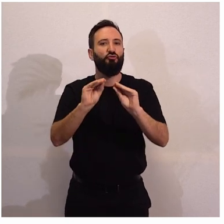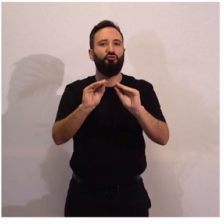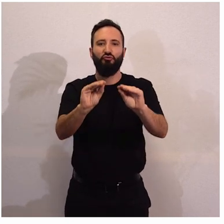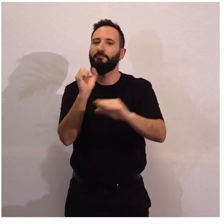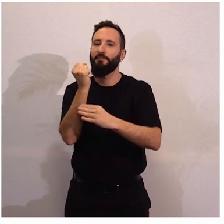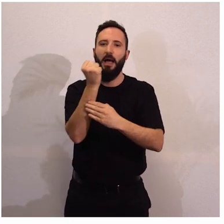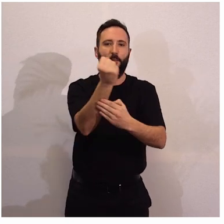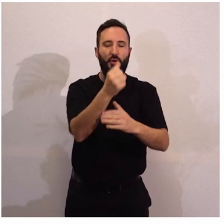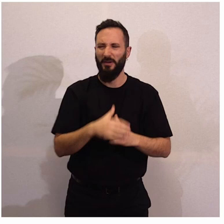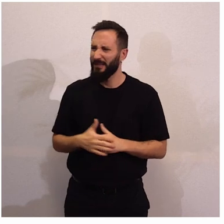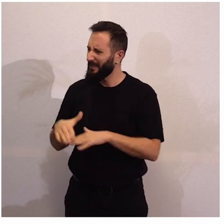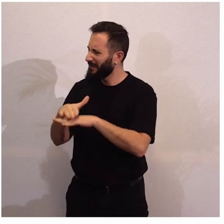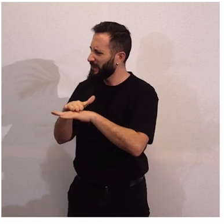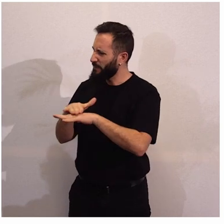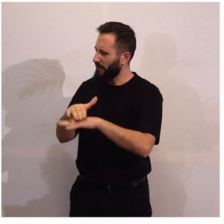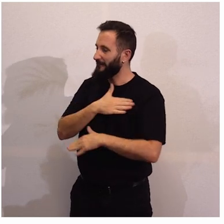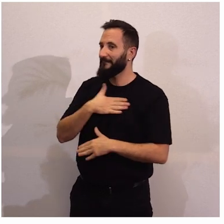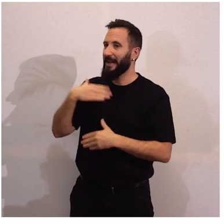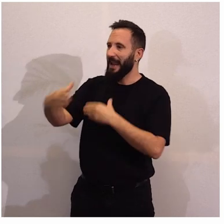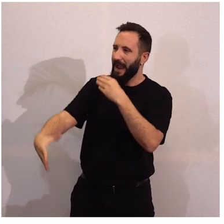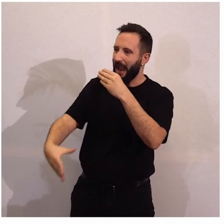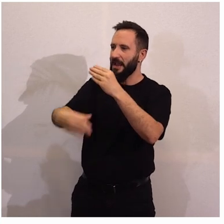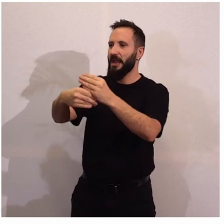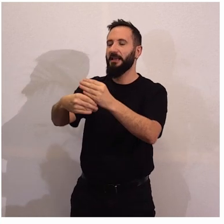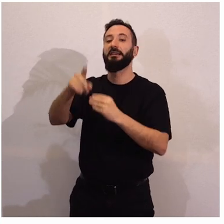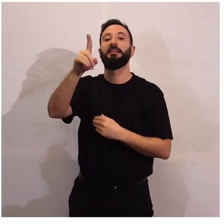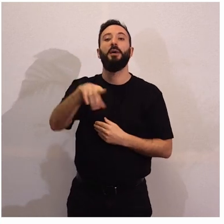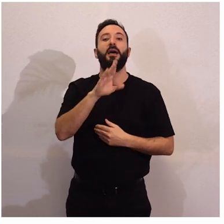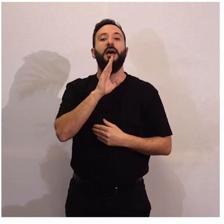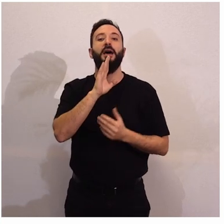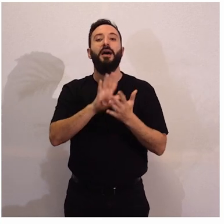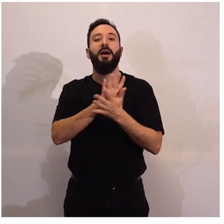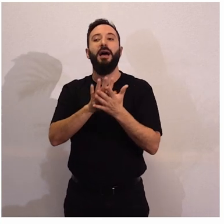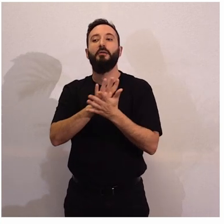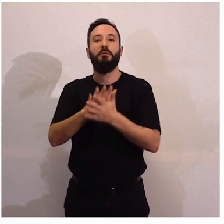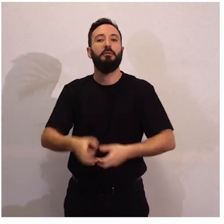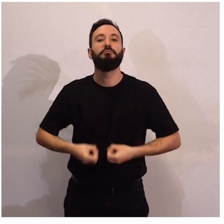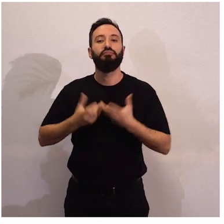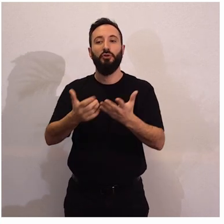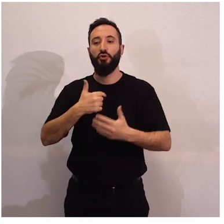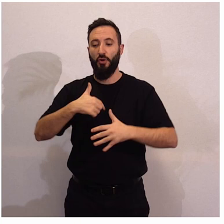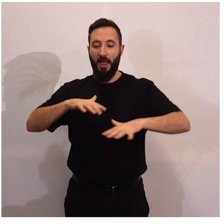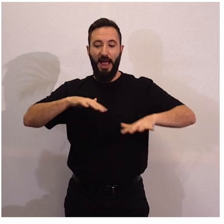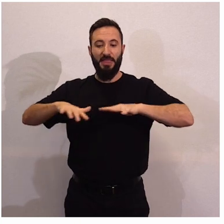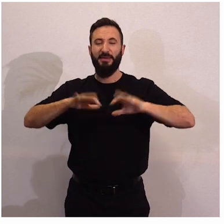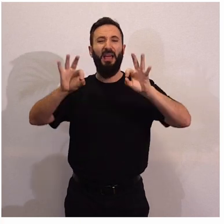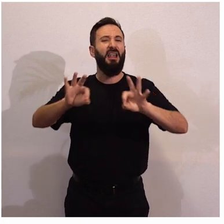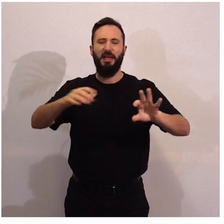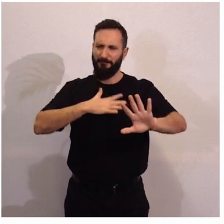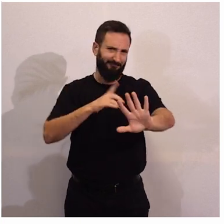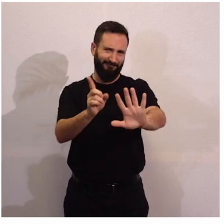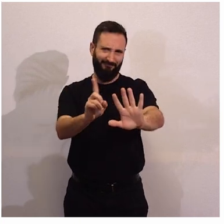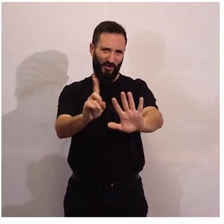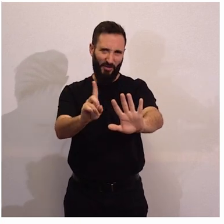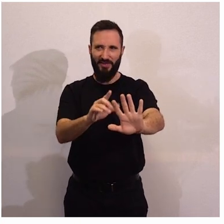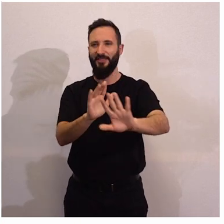¿no? Perdona, quería comentar, he dicho, así me ha salido, no soy activista de nada, bueno, quiero de decir todo.